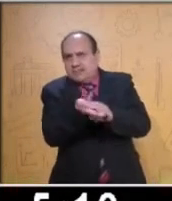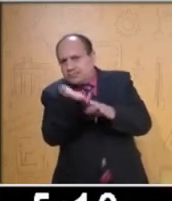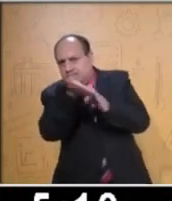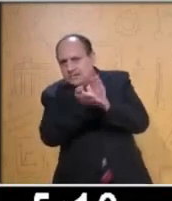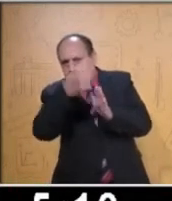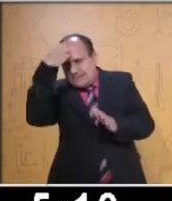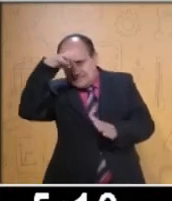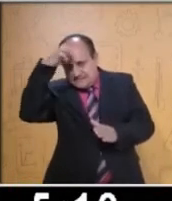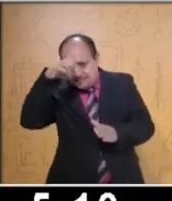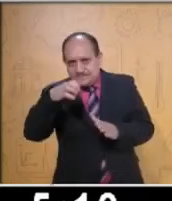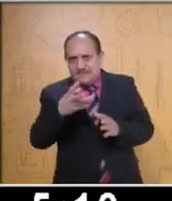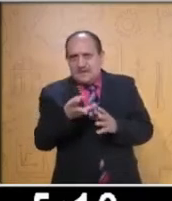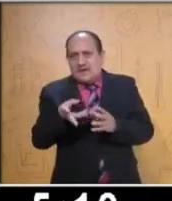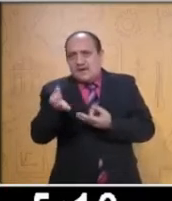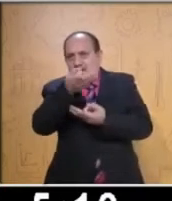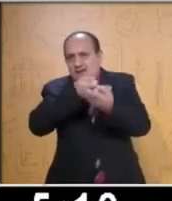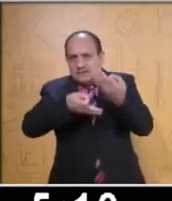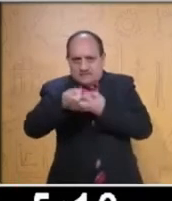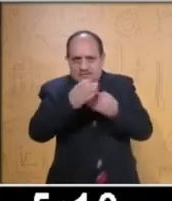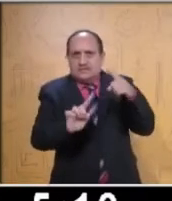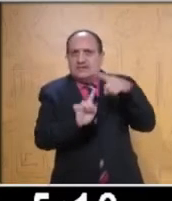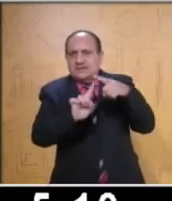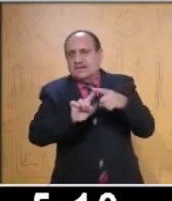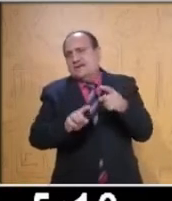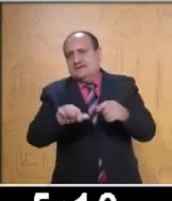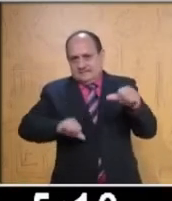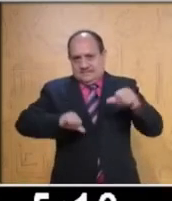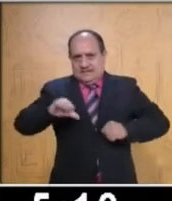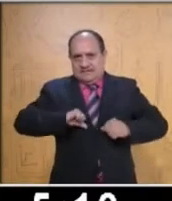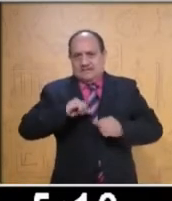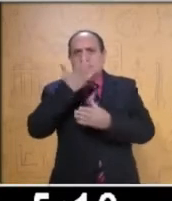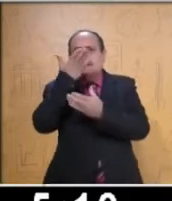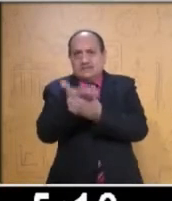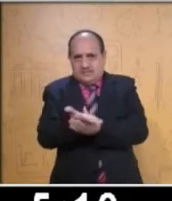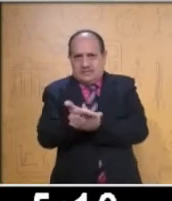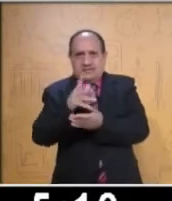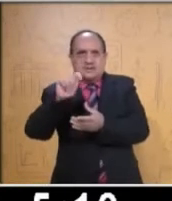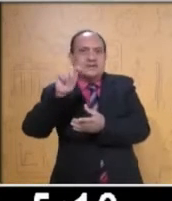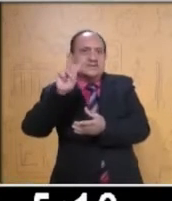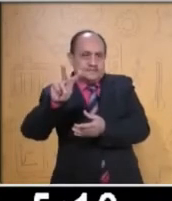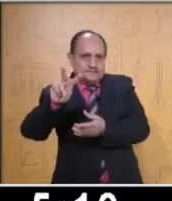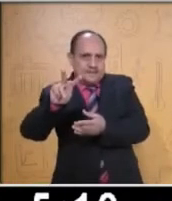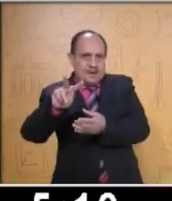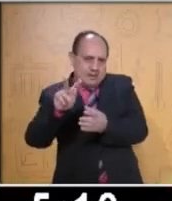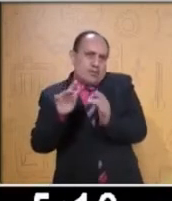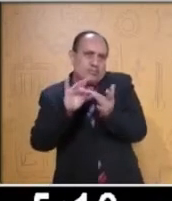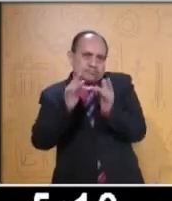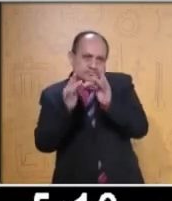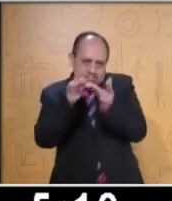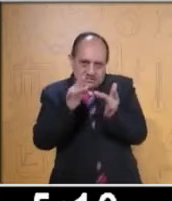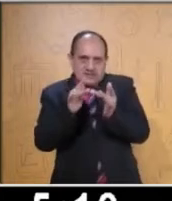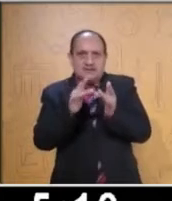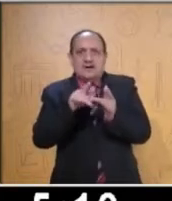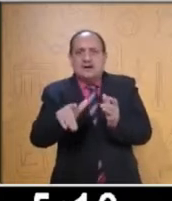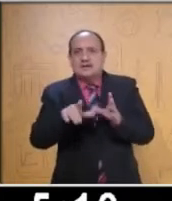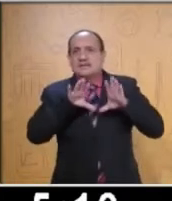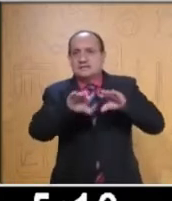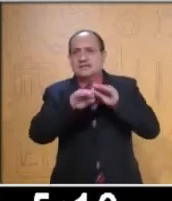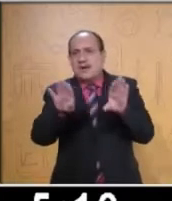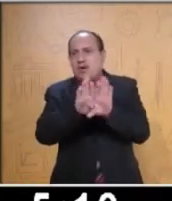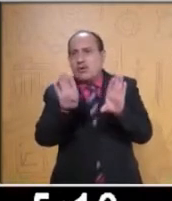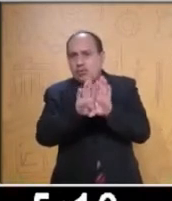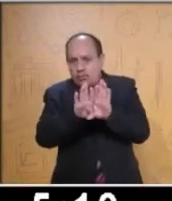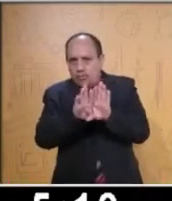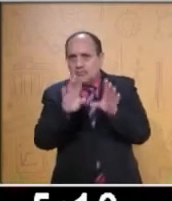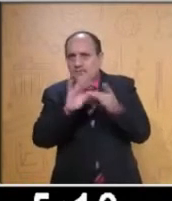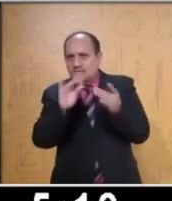experiencias? Son todas las tareas y ejercicios que te solicitamos en televisión o en línea. Aquí te enseñaremos a hacer la